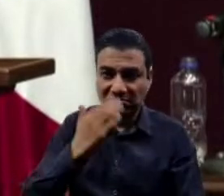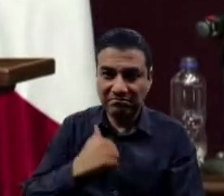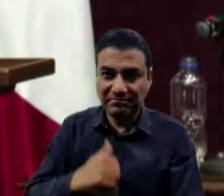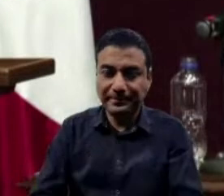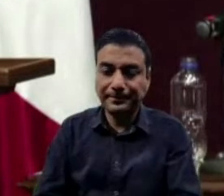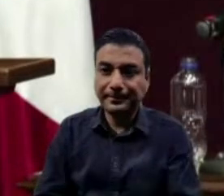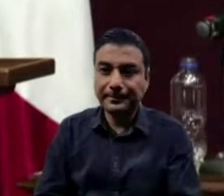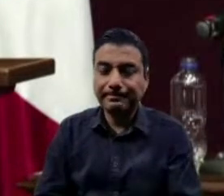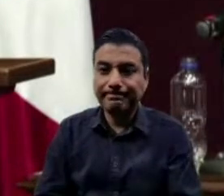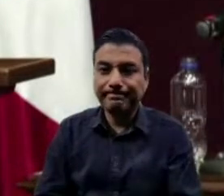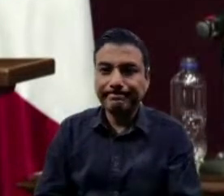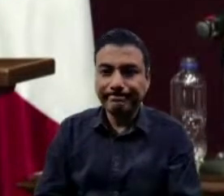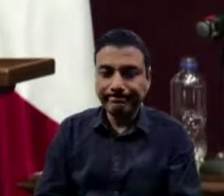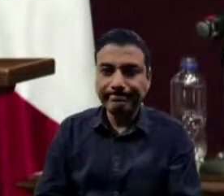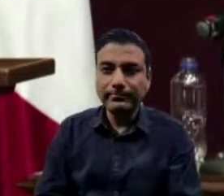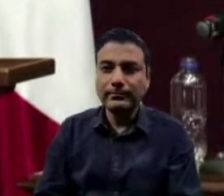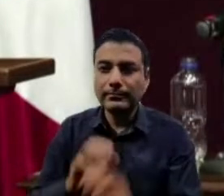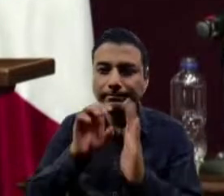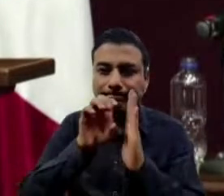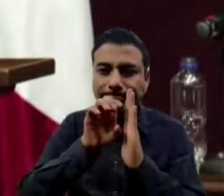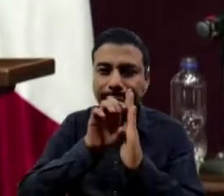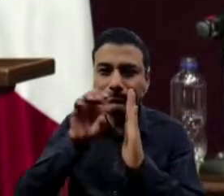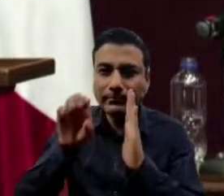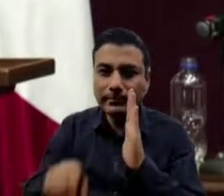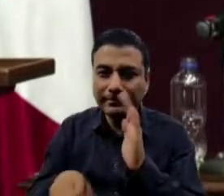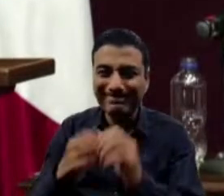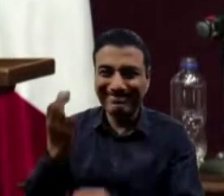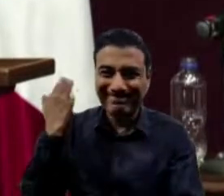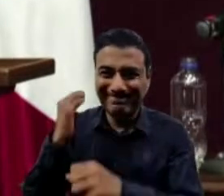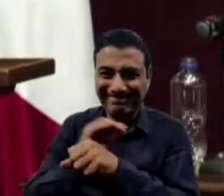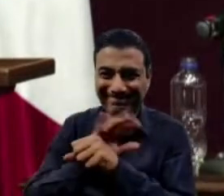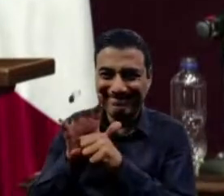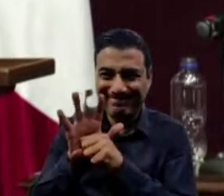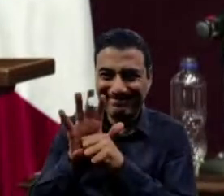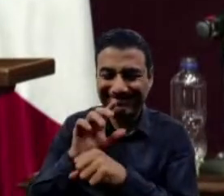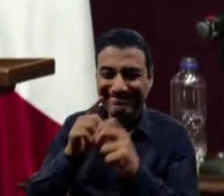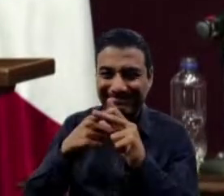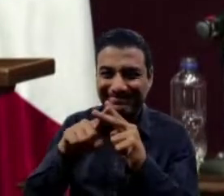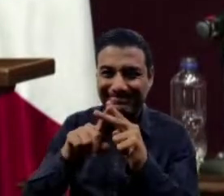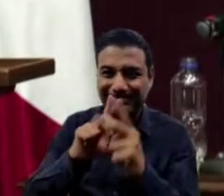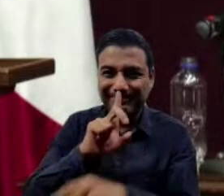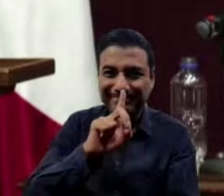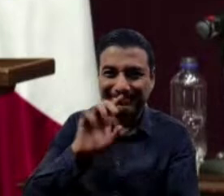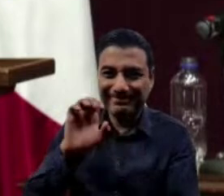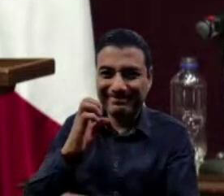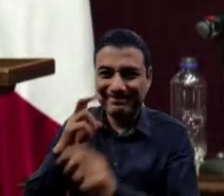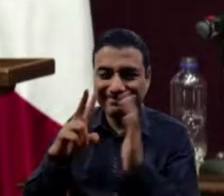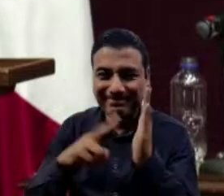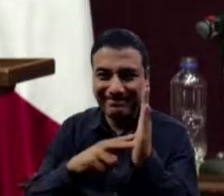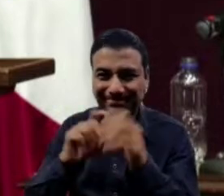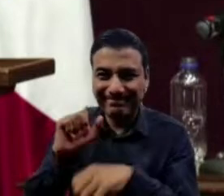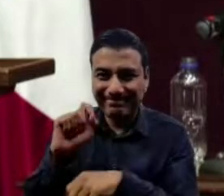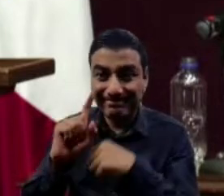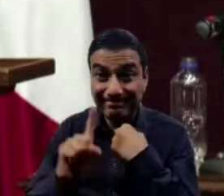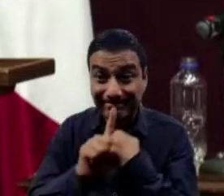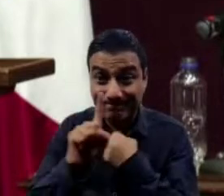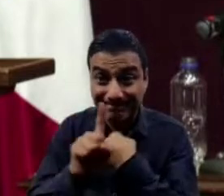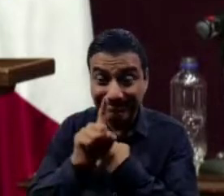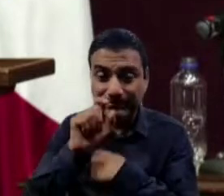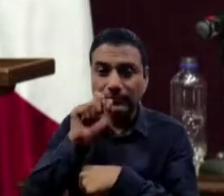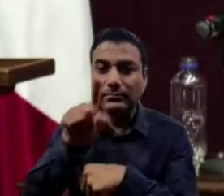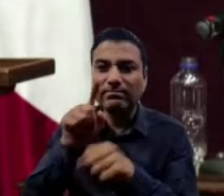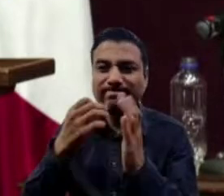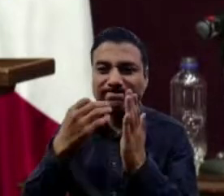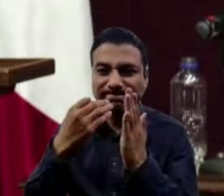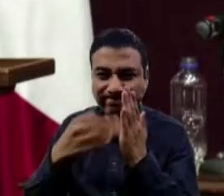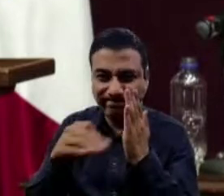debido a factores como la emergencia sanitaria que comenzó el 30 de enero del 2020 y la falta de recursos educativos, la tasa